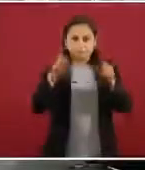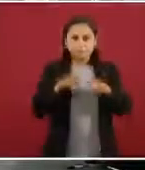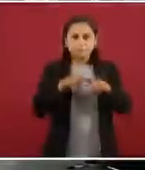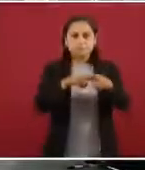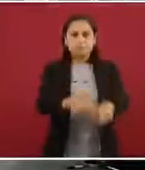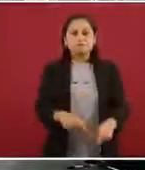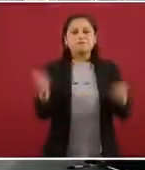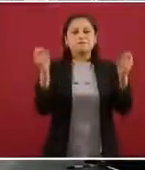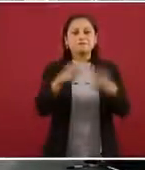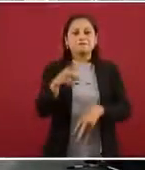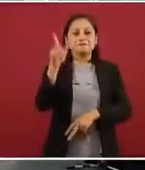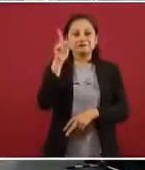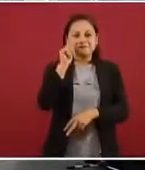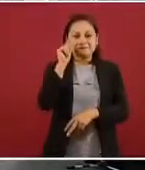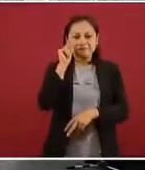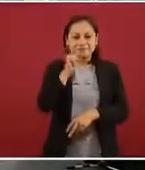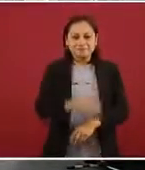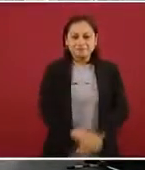mañana.